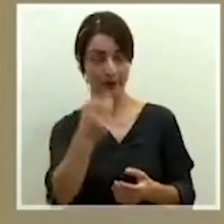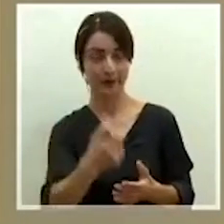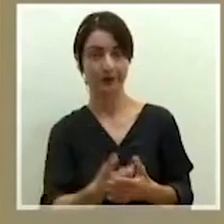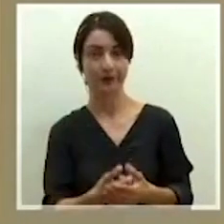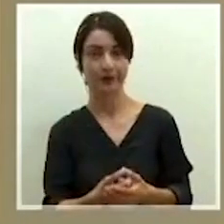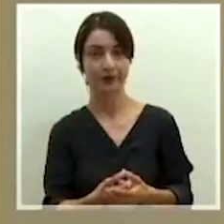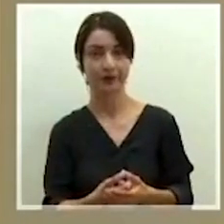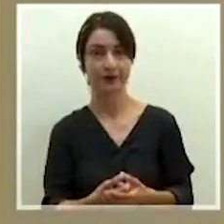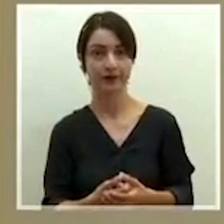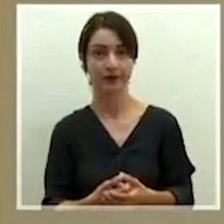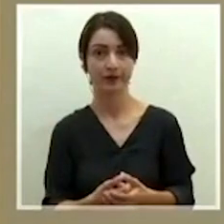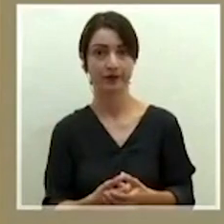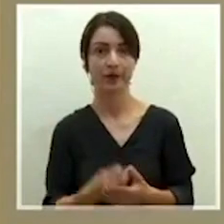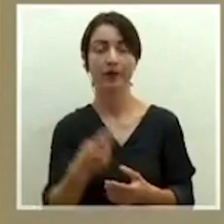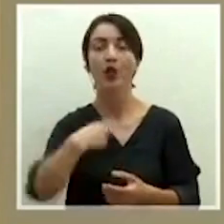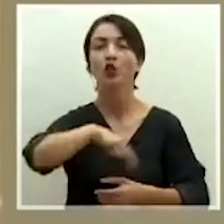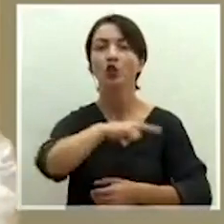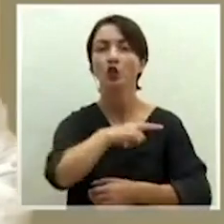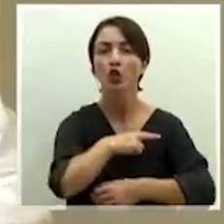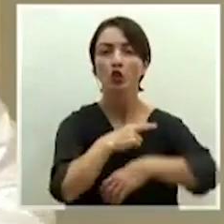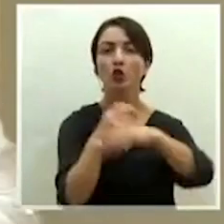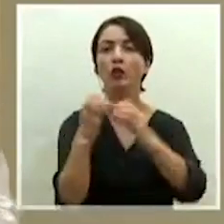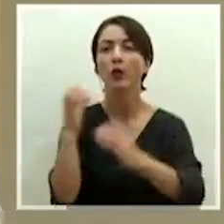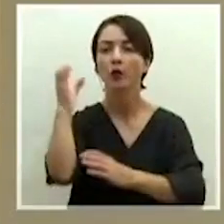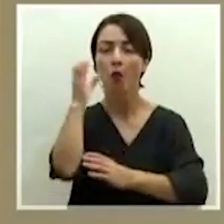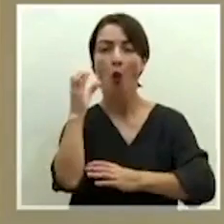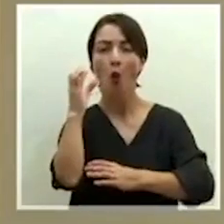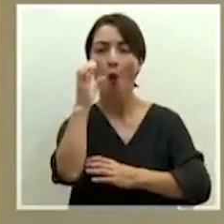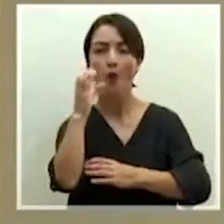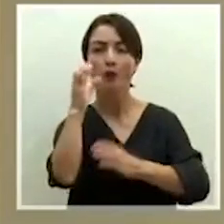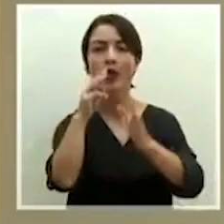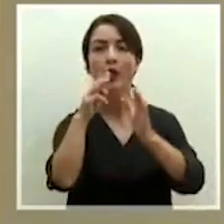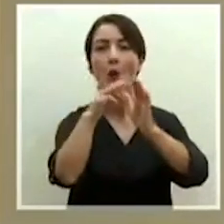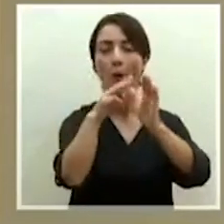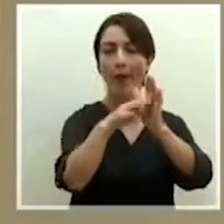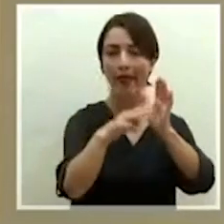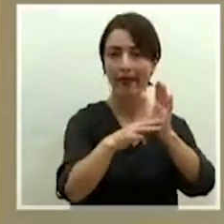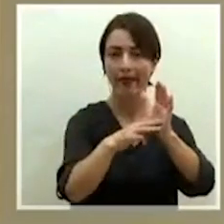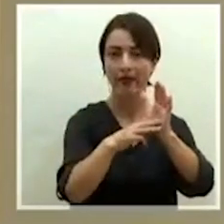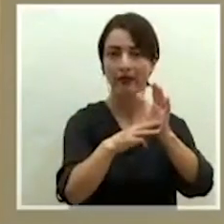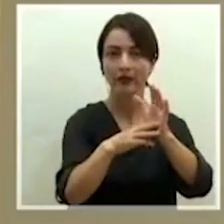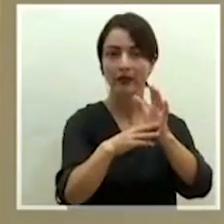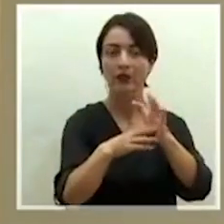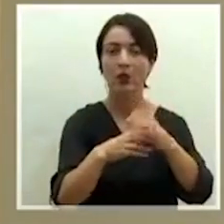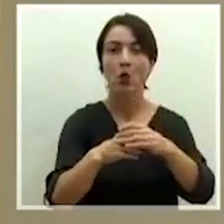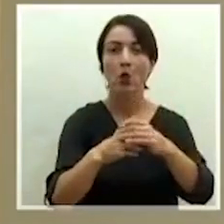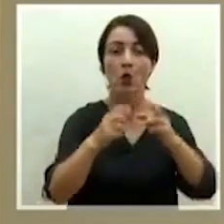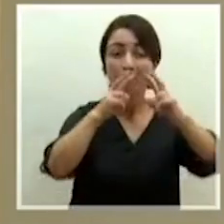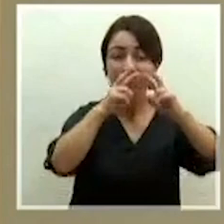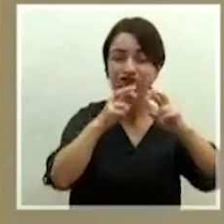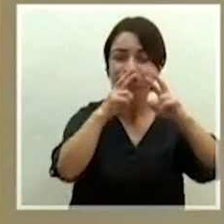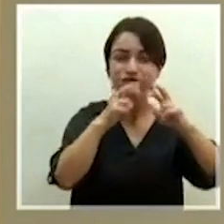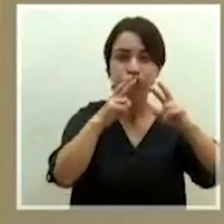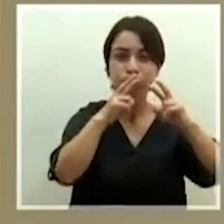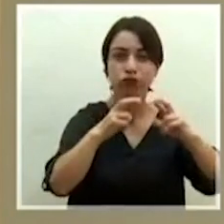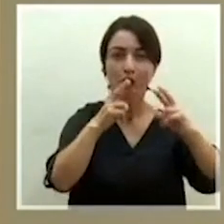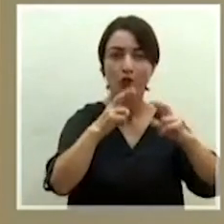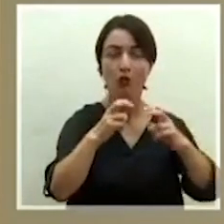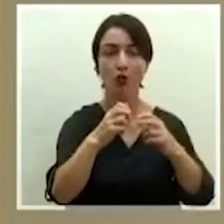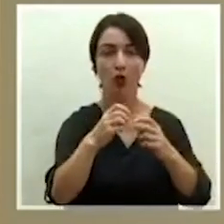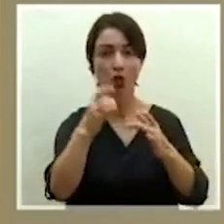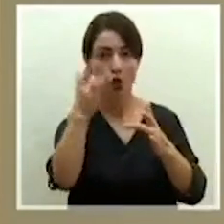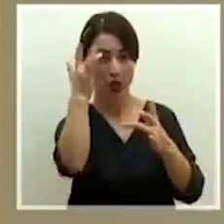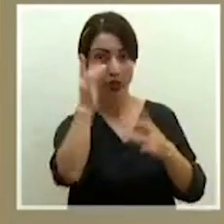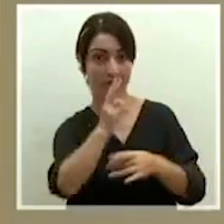Estamos estratificando las medidas basadas en un riguroso estudio epidemiológico, valoración